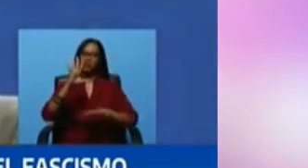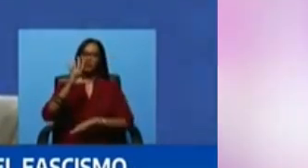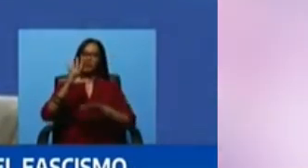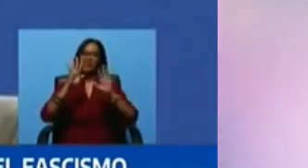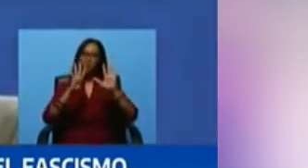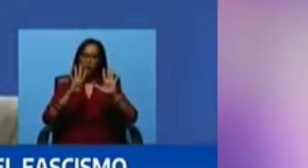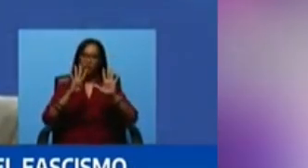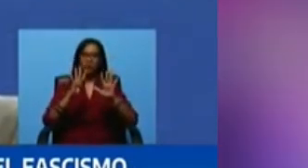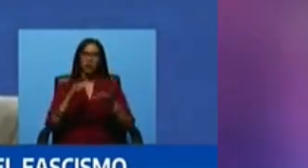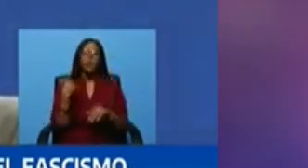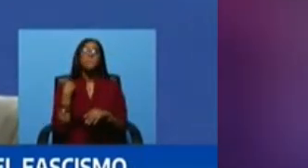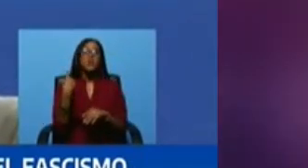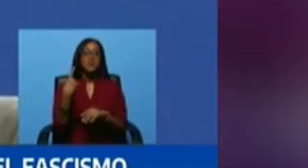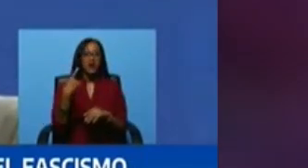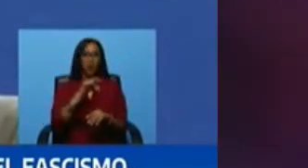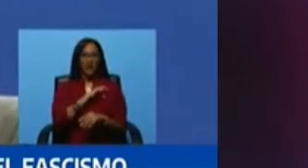1959, un